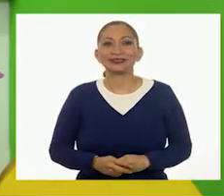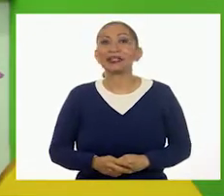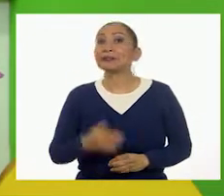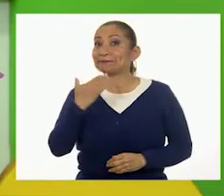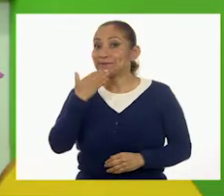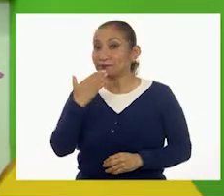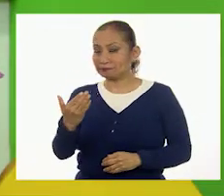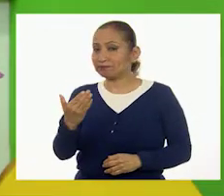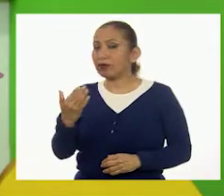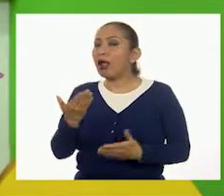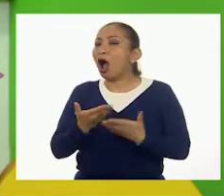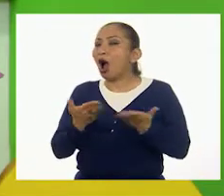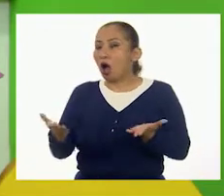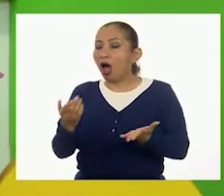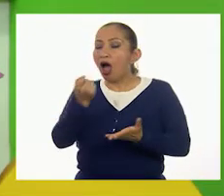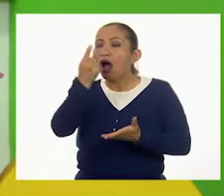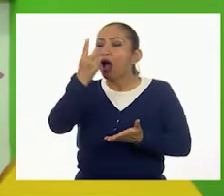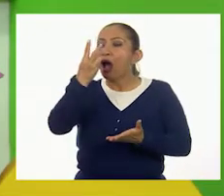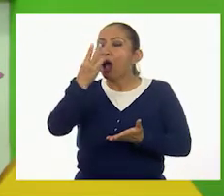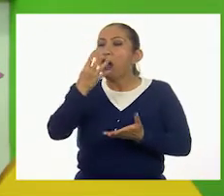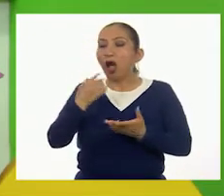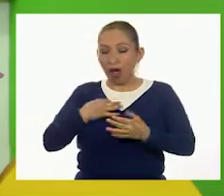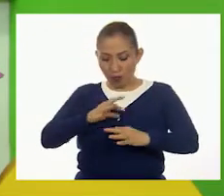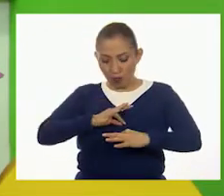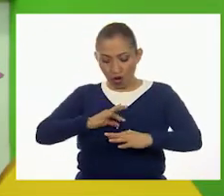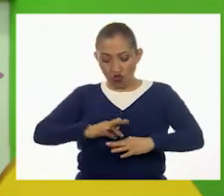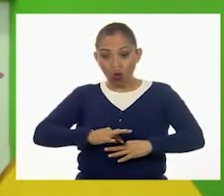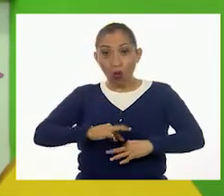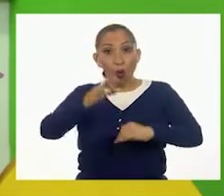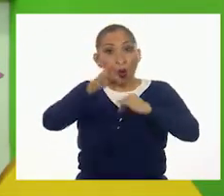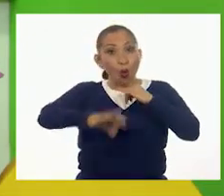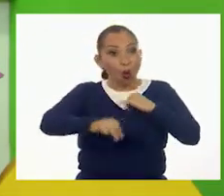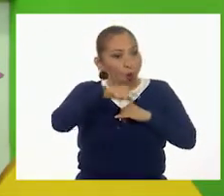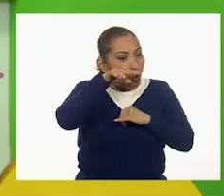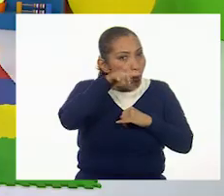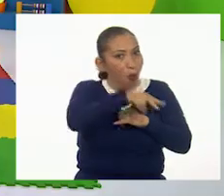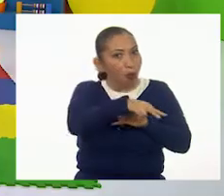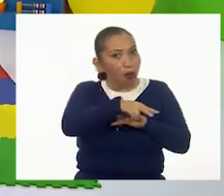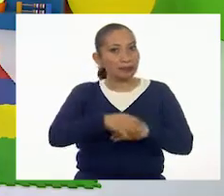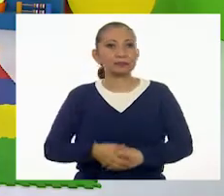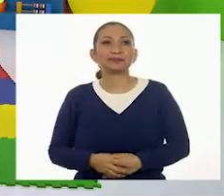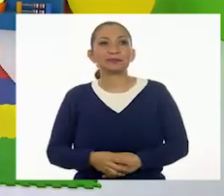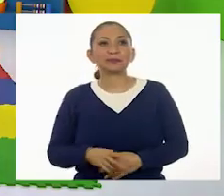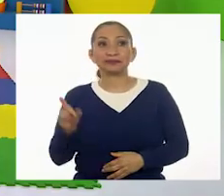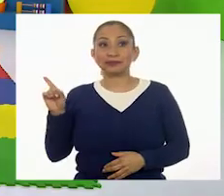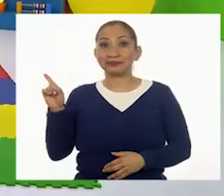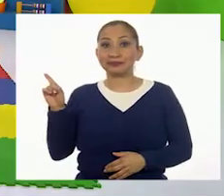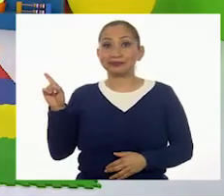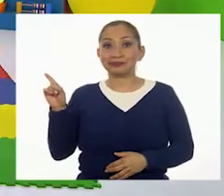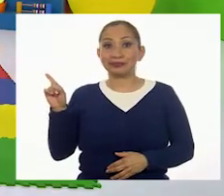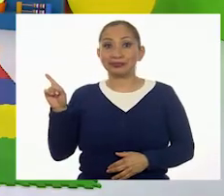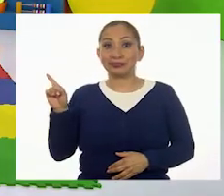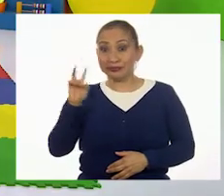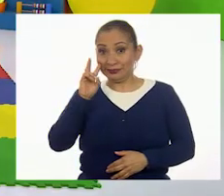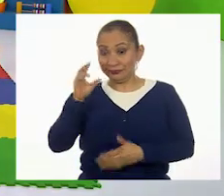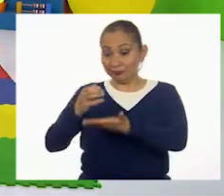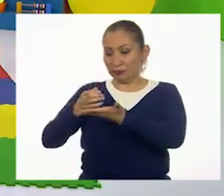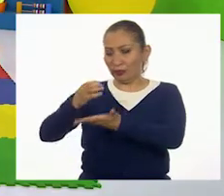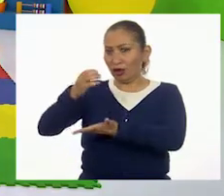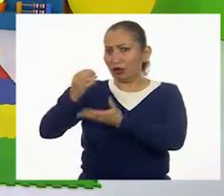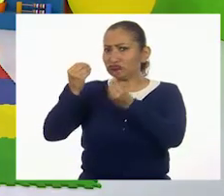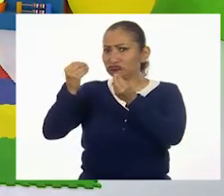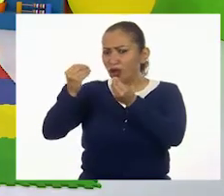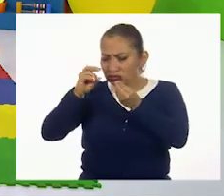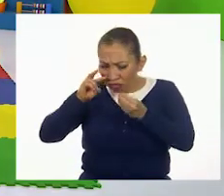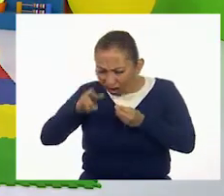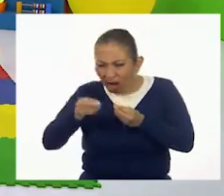Muy bien, ahora vamos a contar cuántos botones hay en el último recipiente. En este recipiente hay muchos